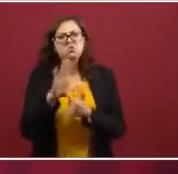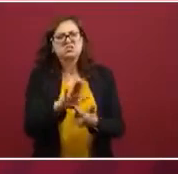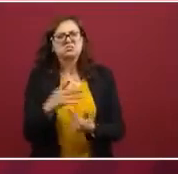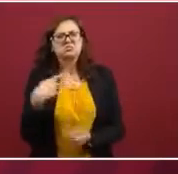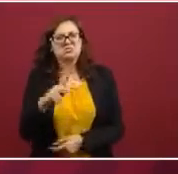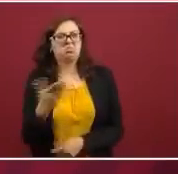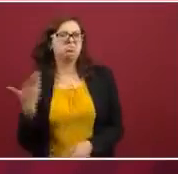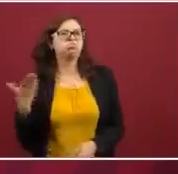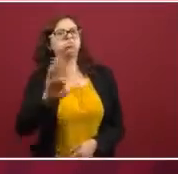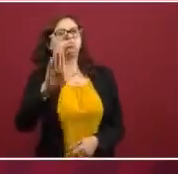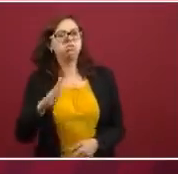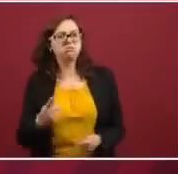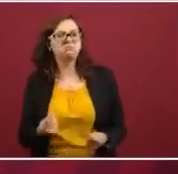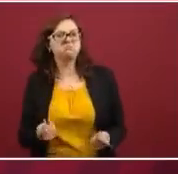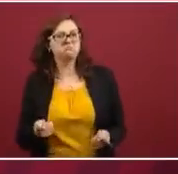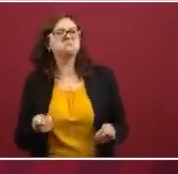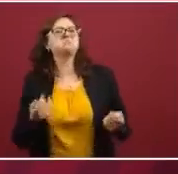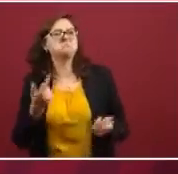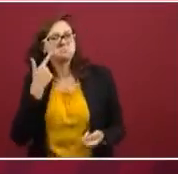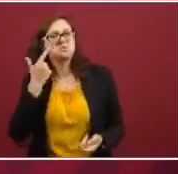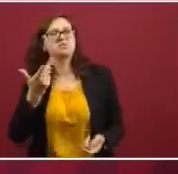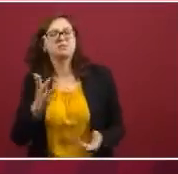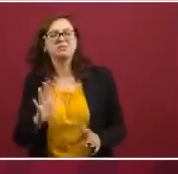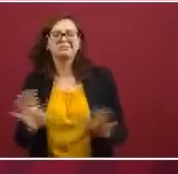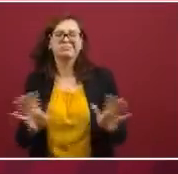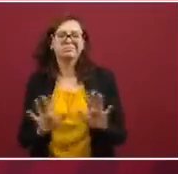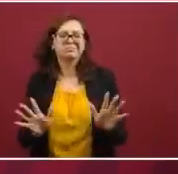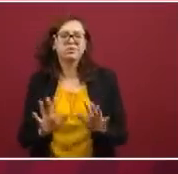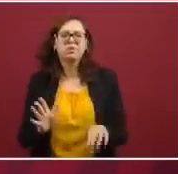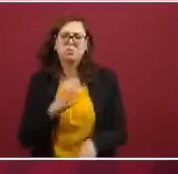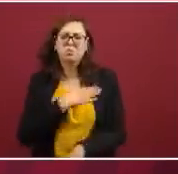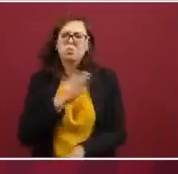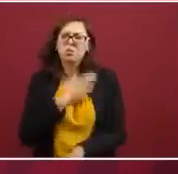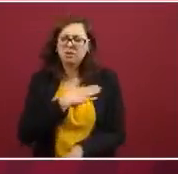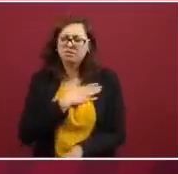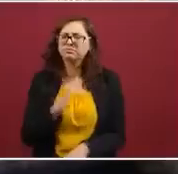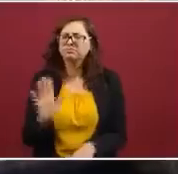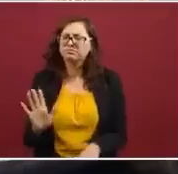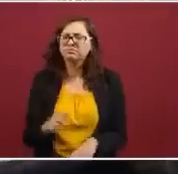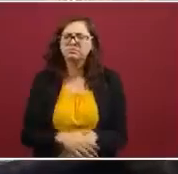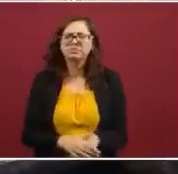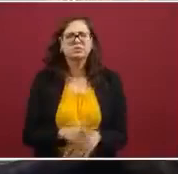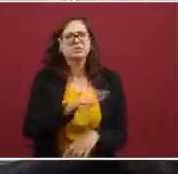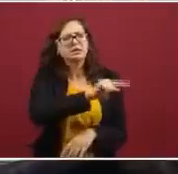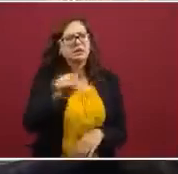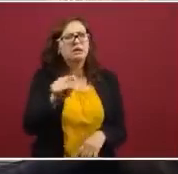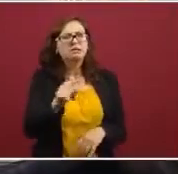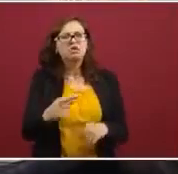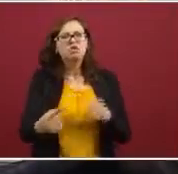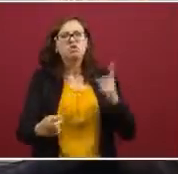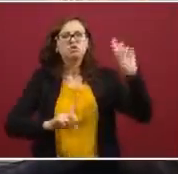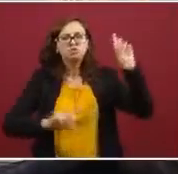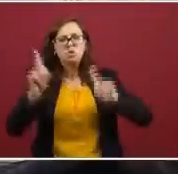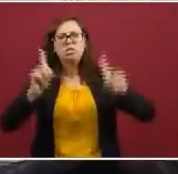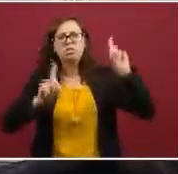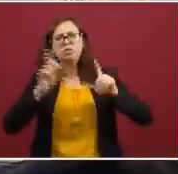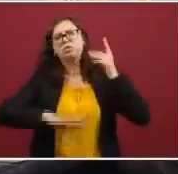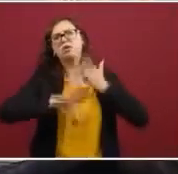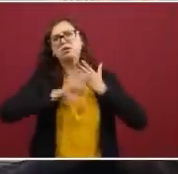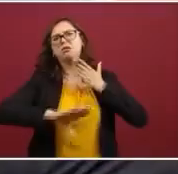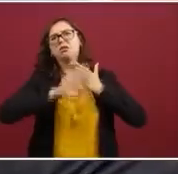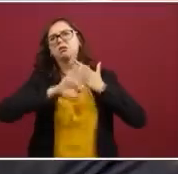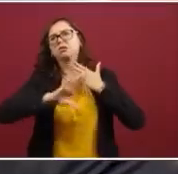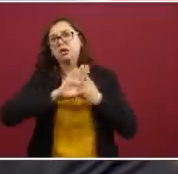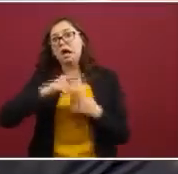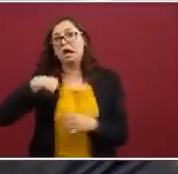nosotros no vamos a estar respondiendo a todos los cuestionamientos. Además,